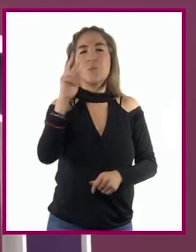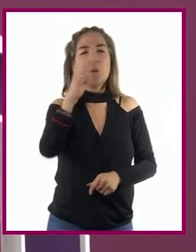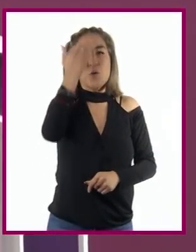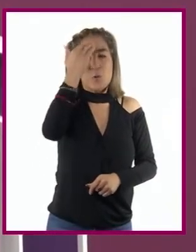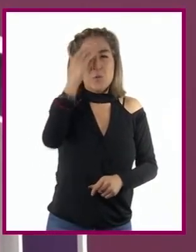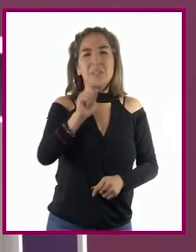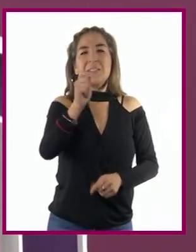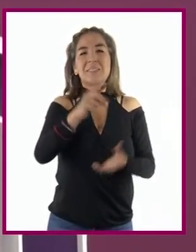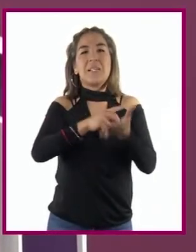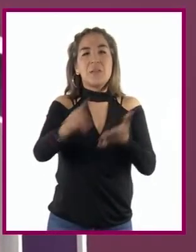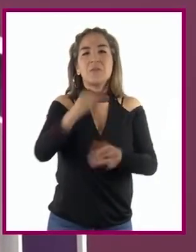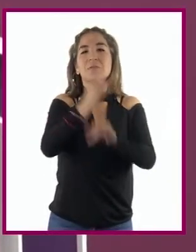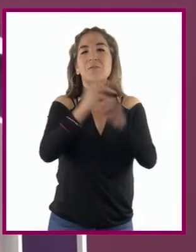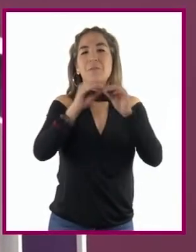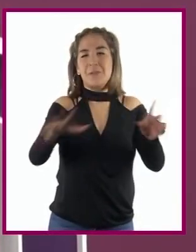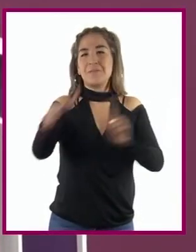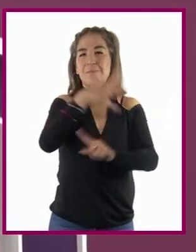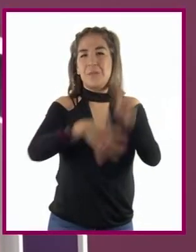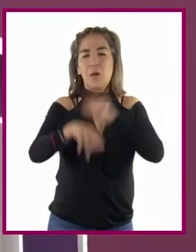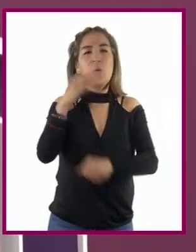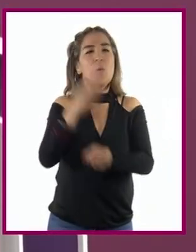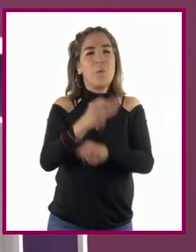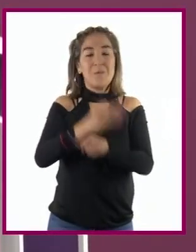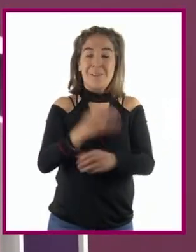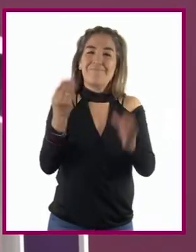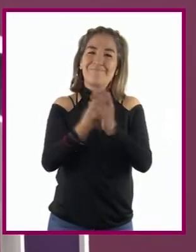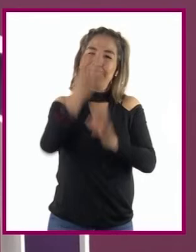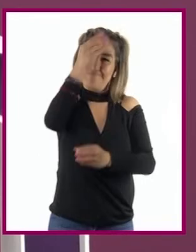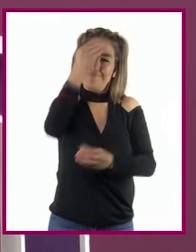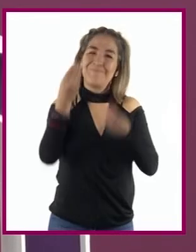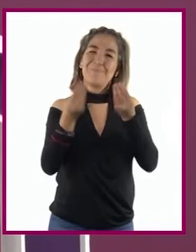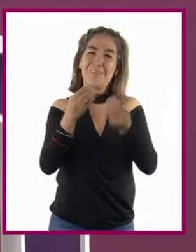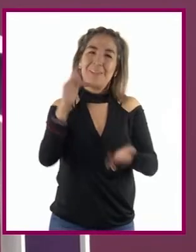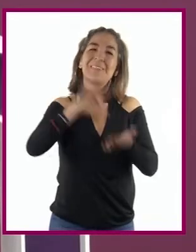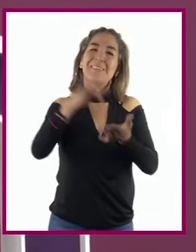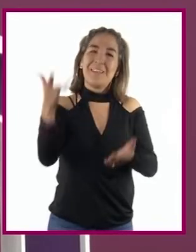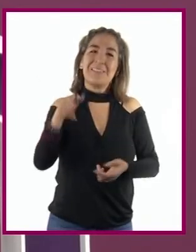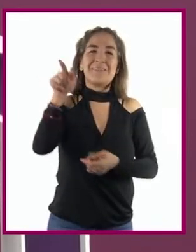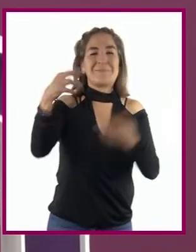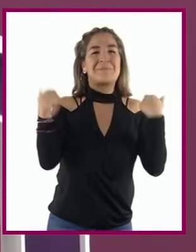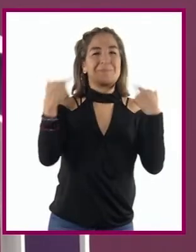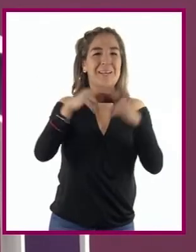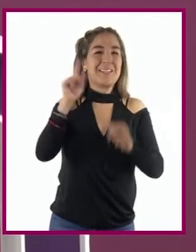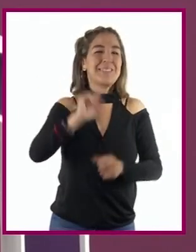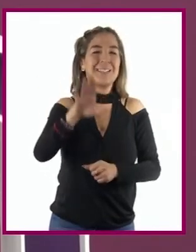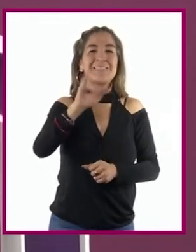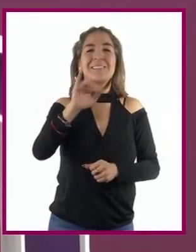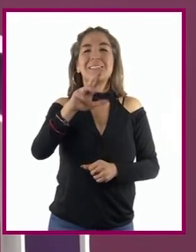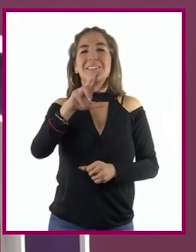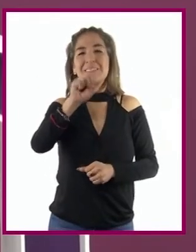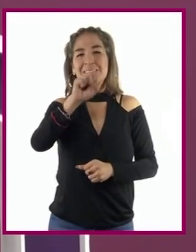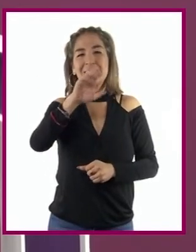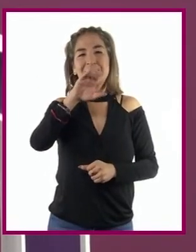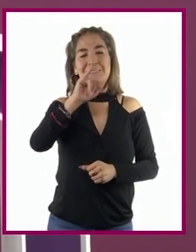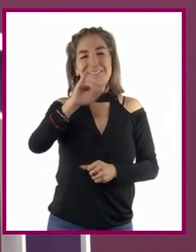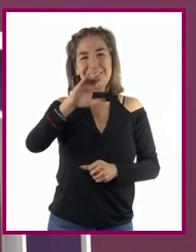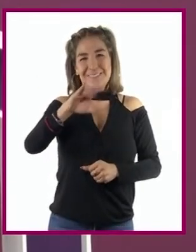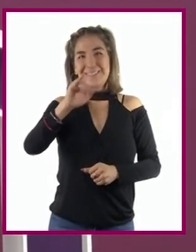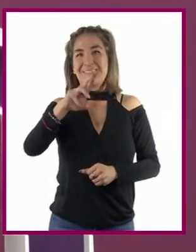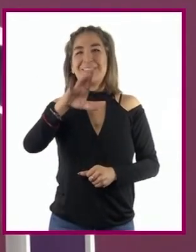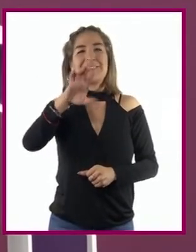información pública. En esta sesión aprendimos mucho. Agradecemos a la maestra Circe y al maestro Romeo